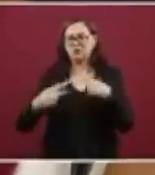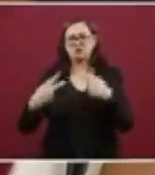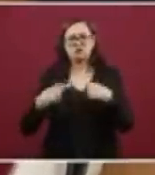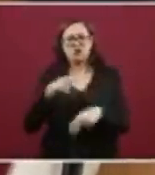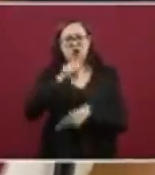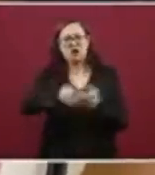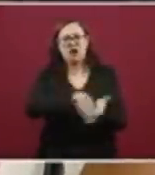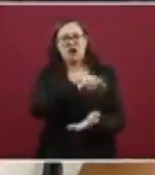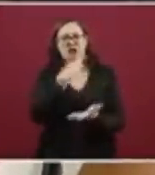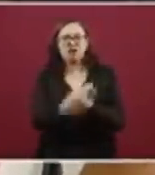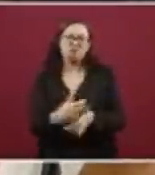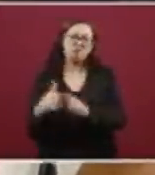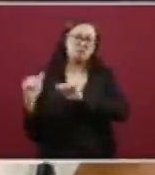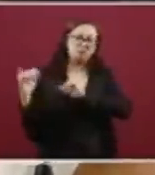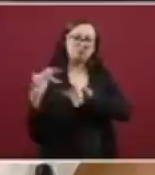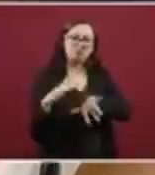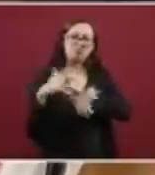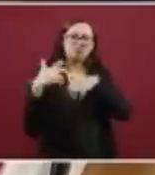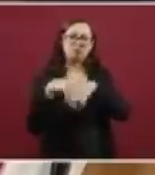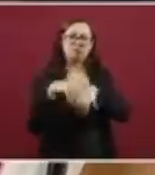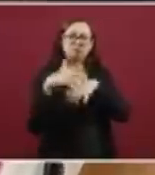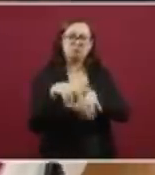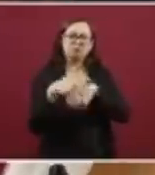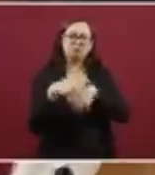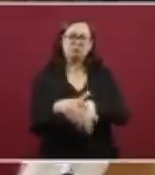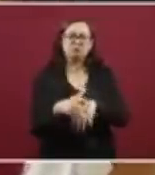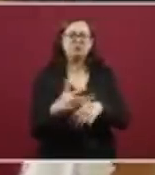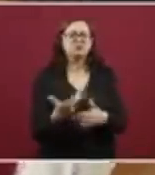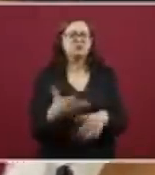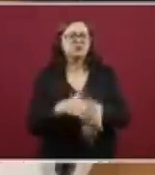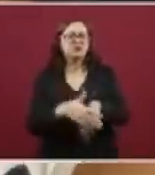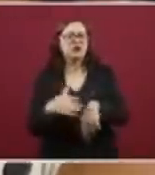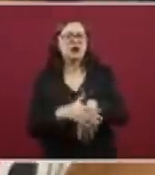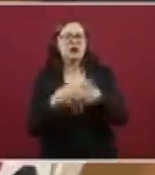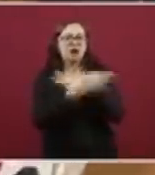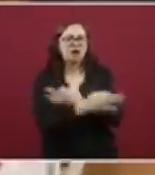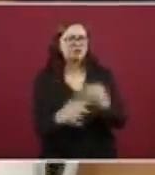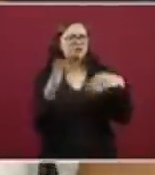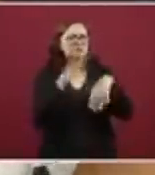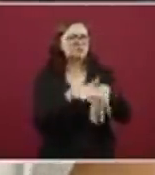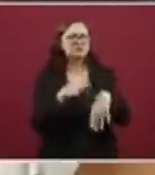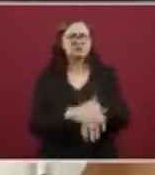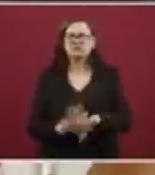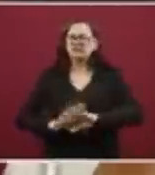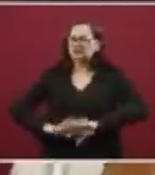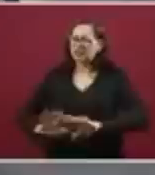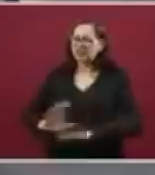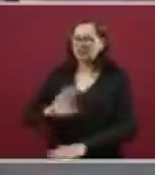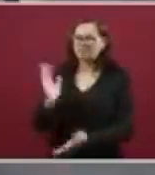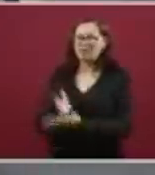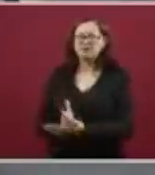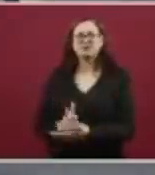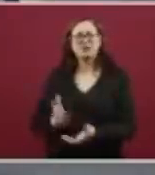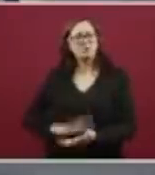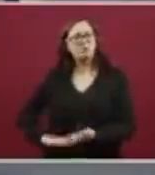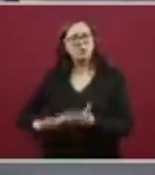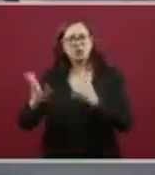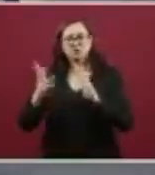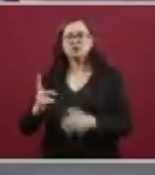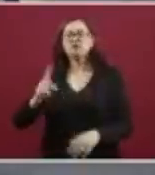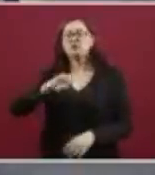a expresar lo que le había pasado para pedir un freno a la violencia y que después pues ustedes estuvieron allá con